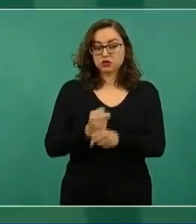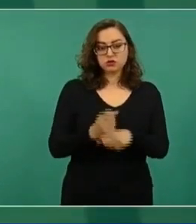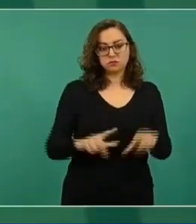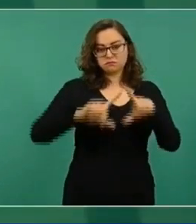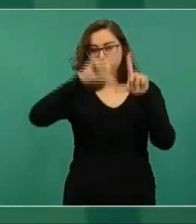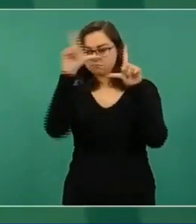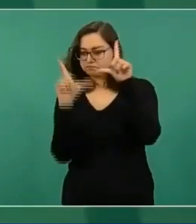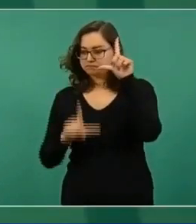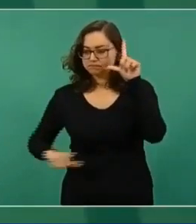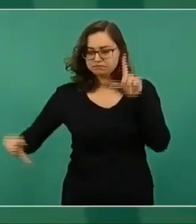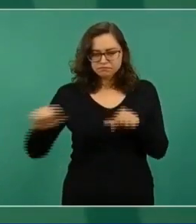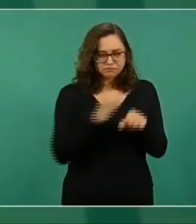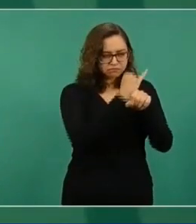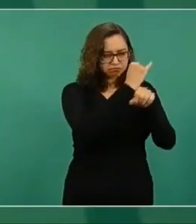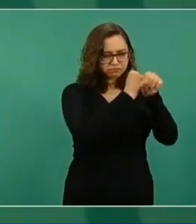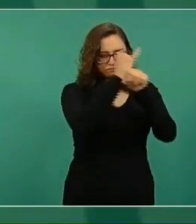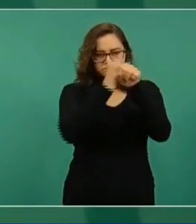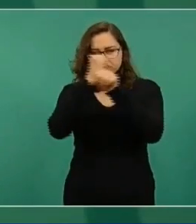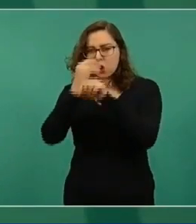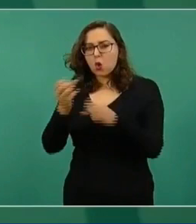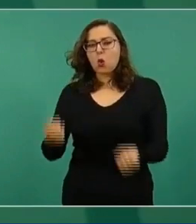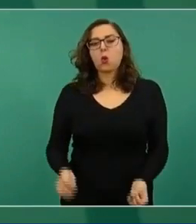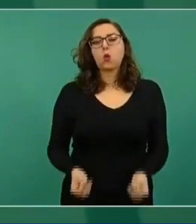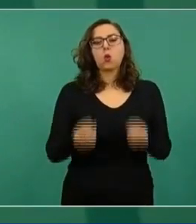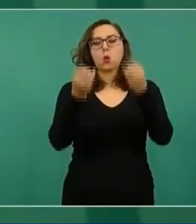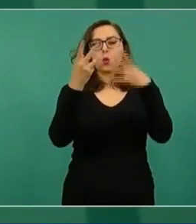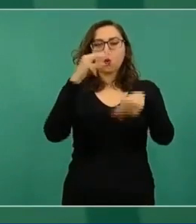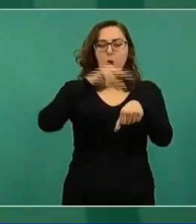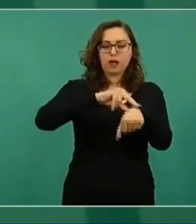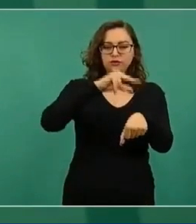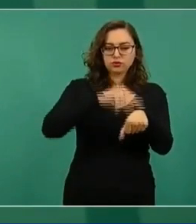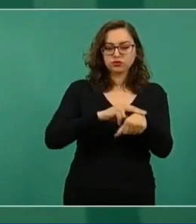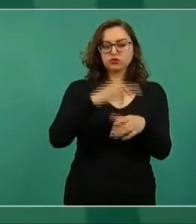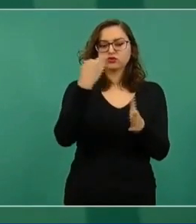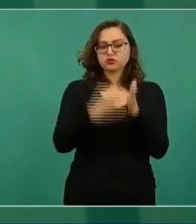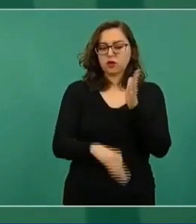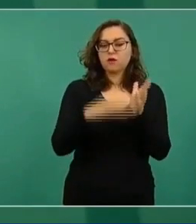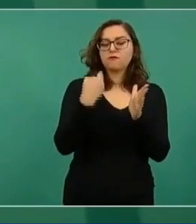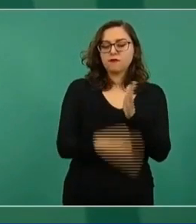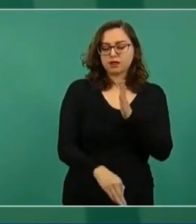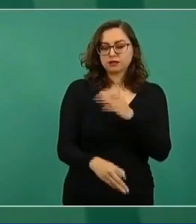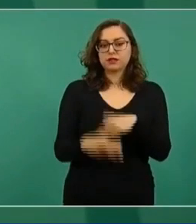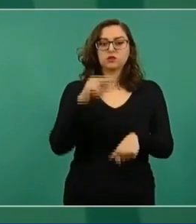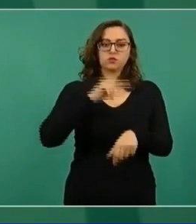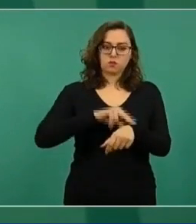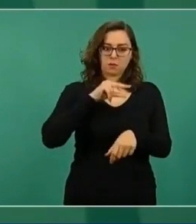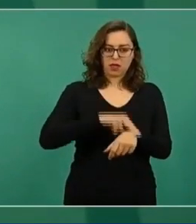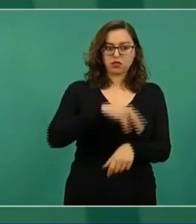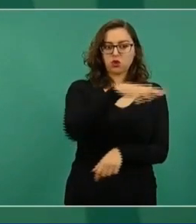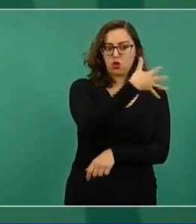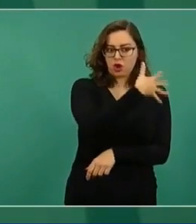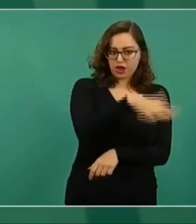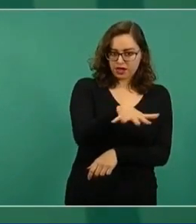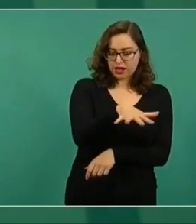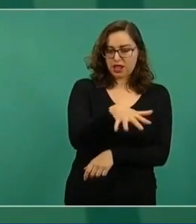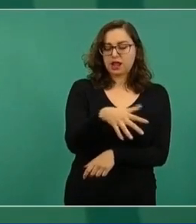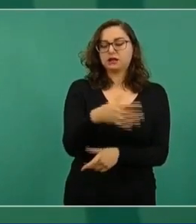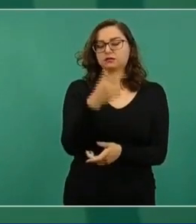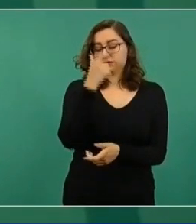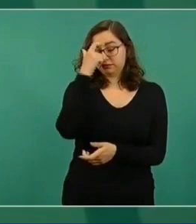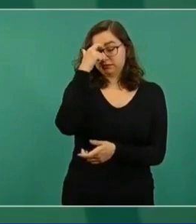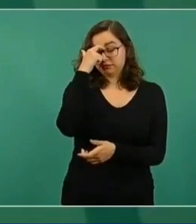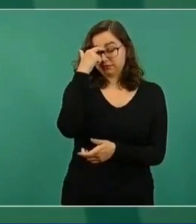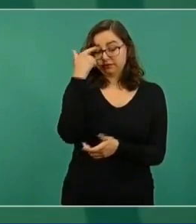sobre el déficit de profesionales de la salud, médicos generales. En aquel entonces, si sigue vigente esta